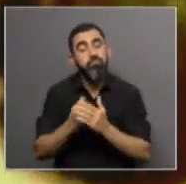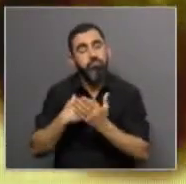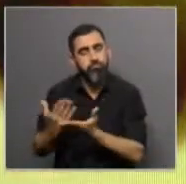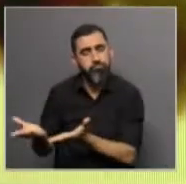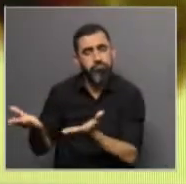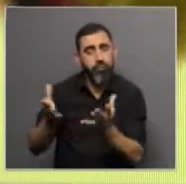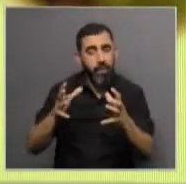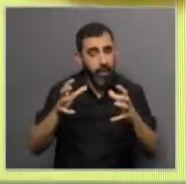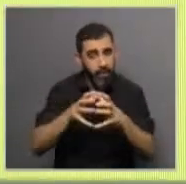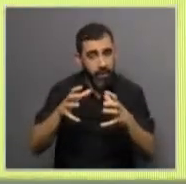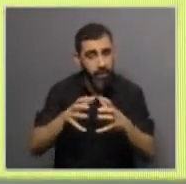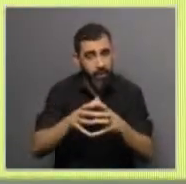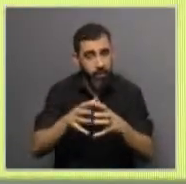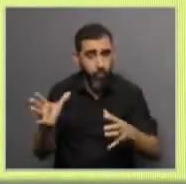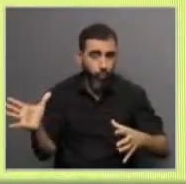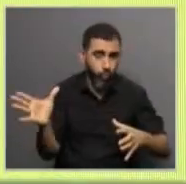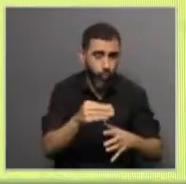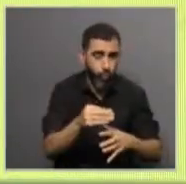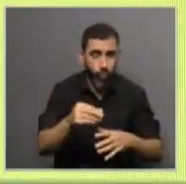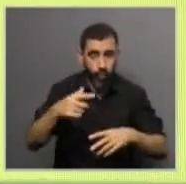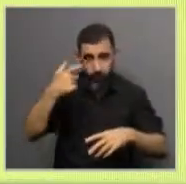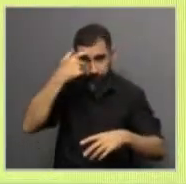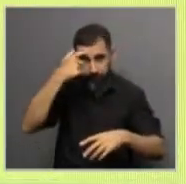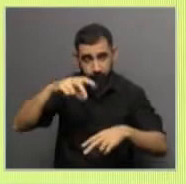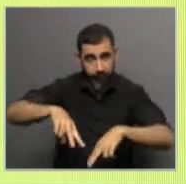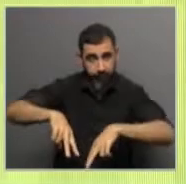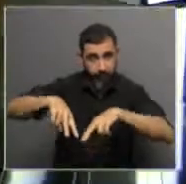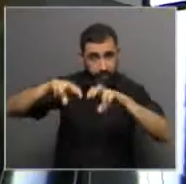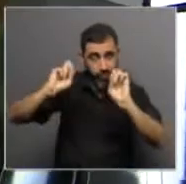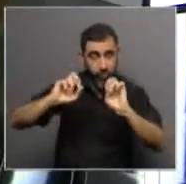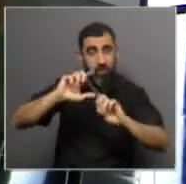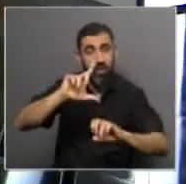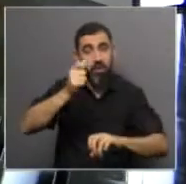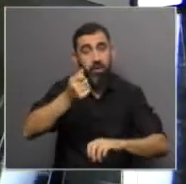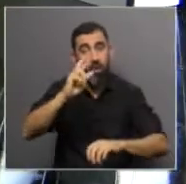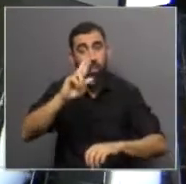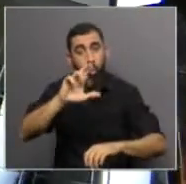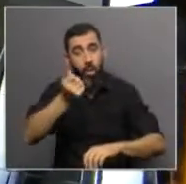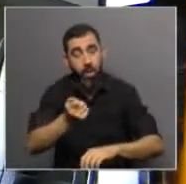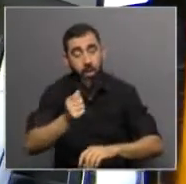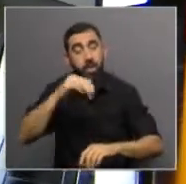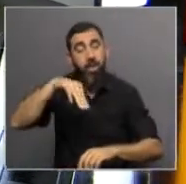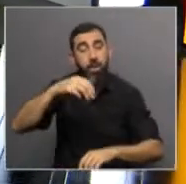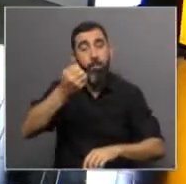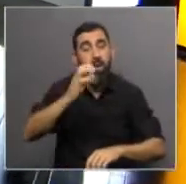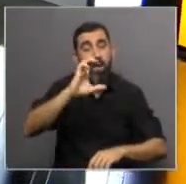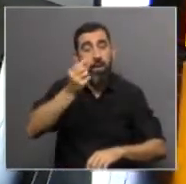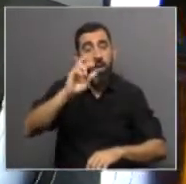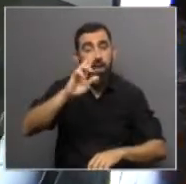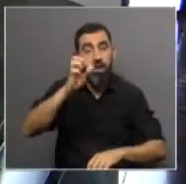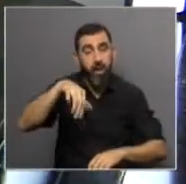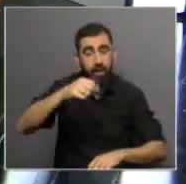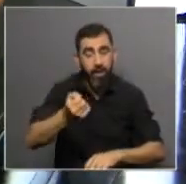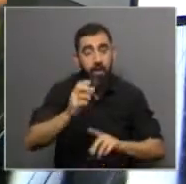todo el equipo de rodaje sobre ciencia por las investigadoras Laura Montes de Oca y Macarena González, también por Anita